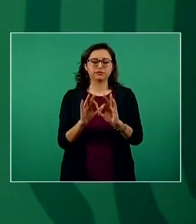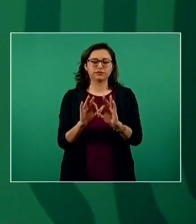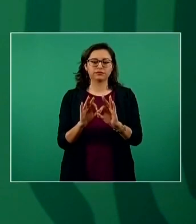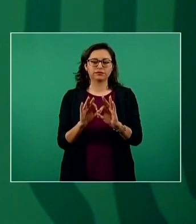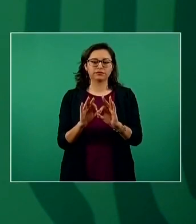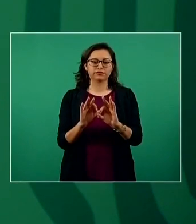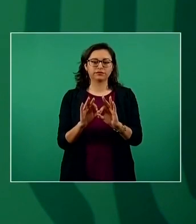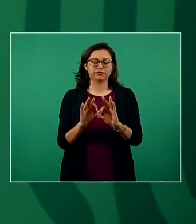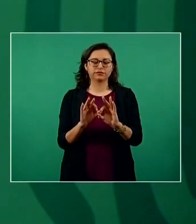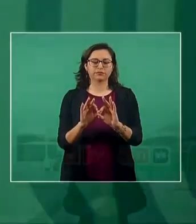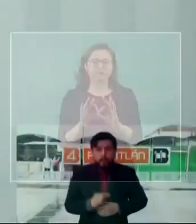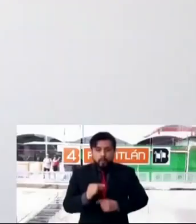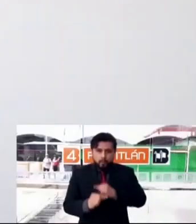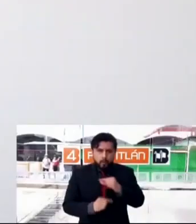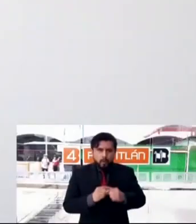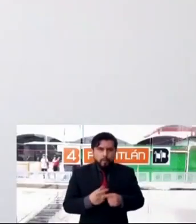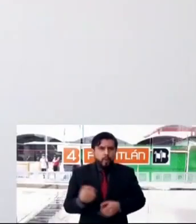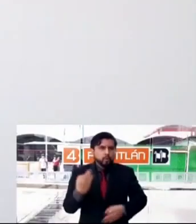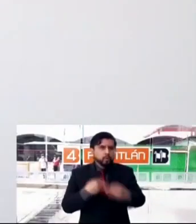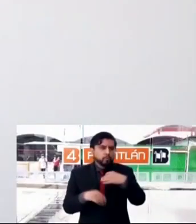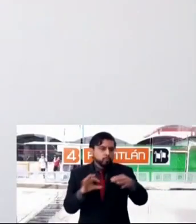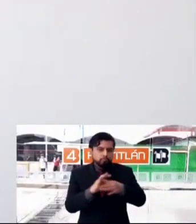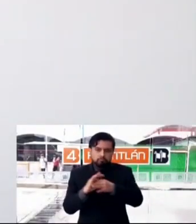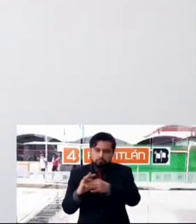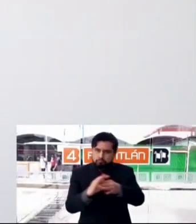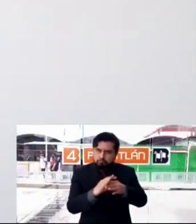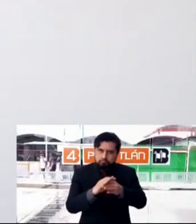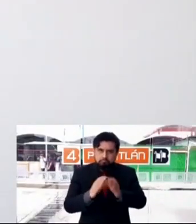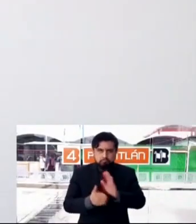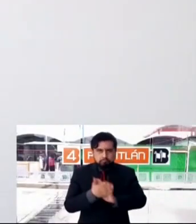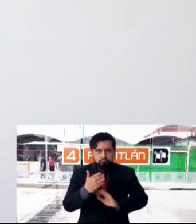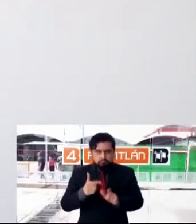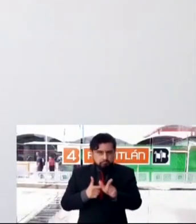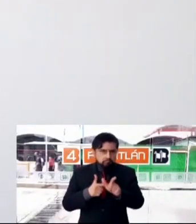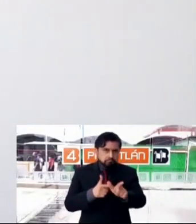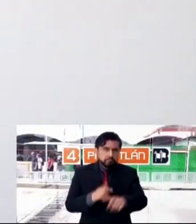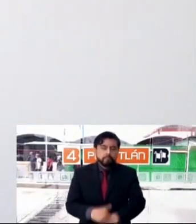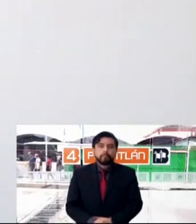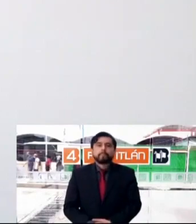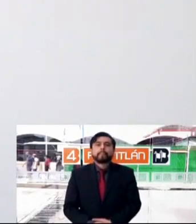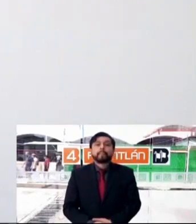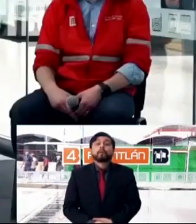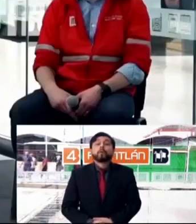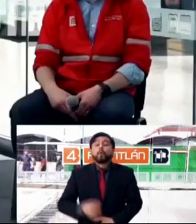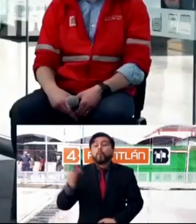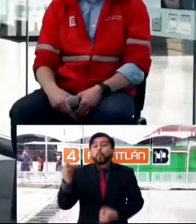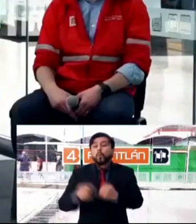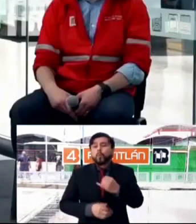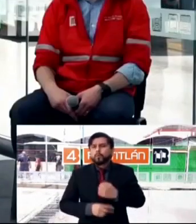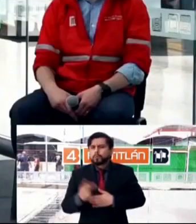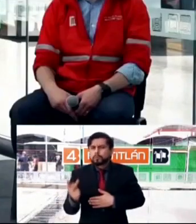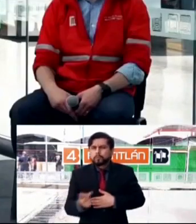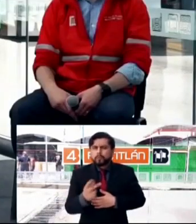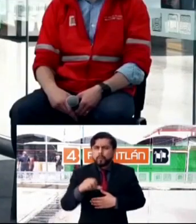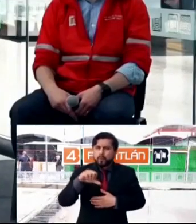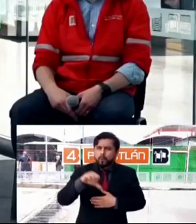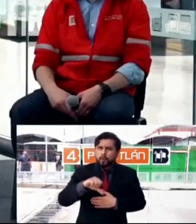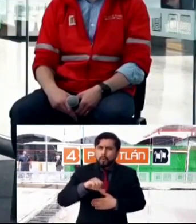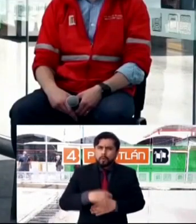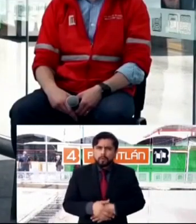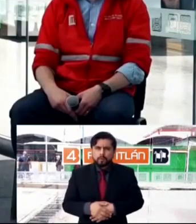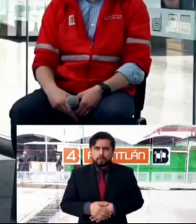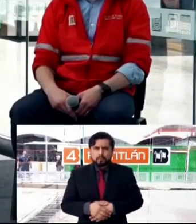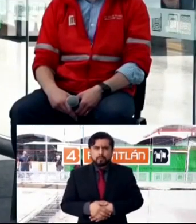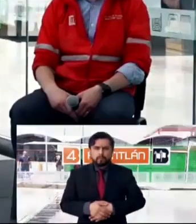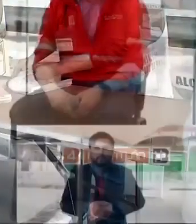castigo contra el partido en la ciudad aseguró que el resultado de las urnas se originó por culpa de una campaña de desprestigio y de los medios de